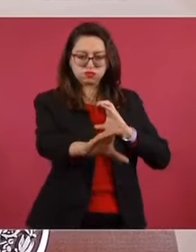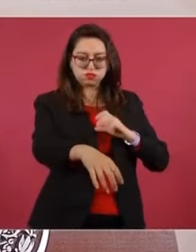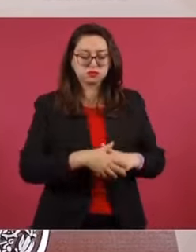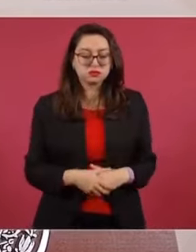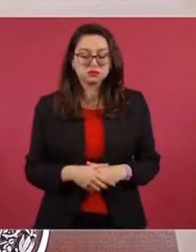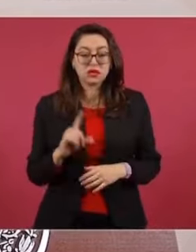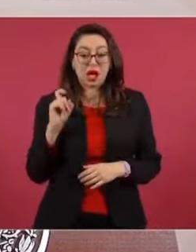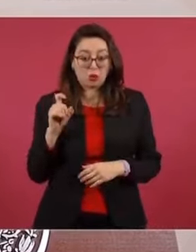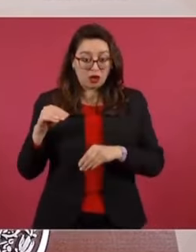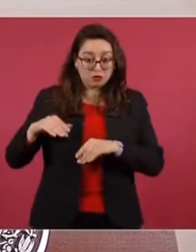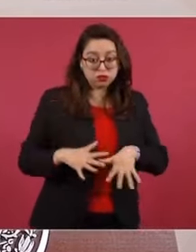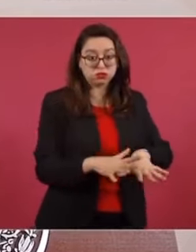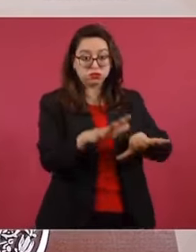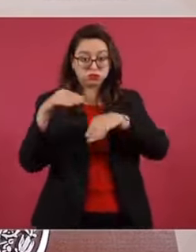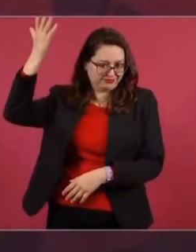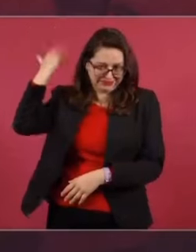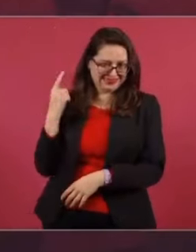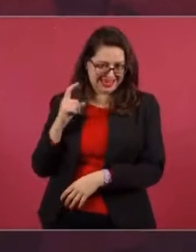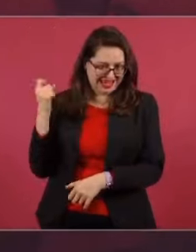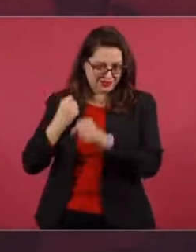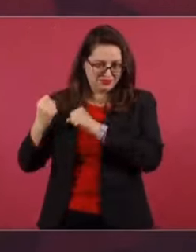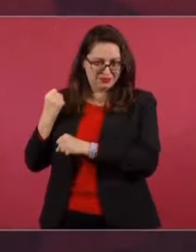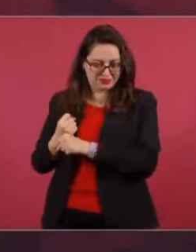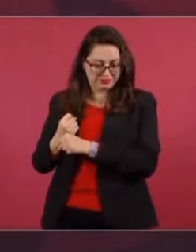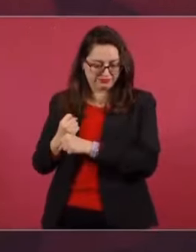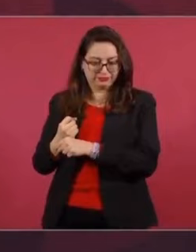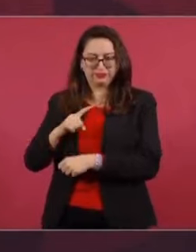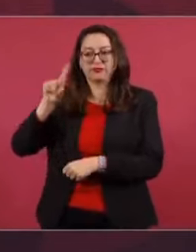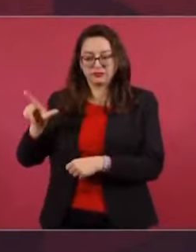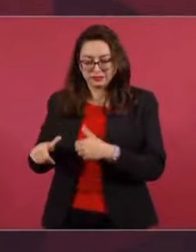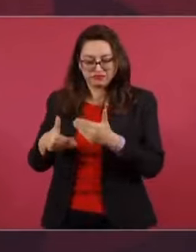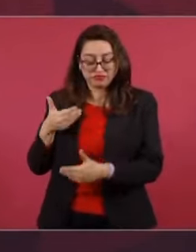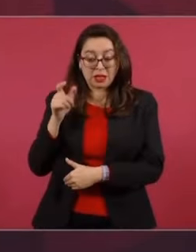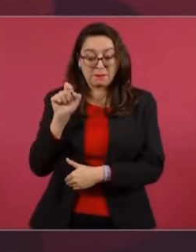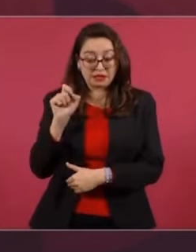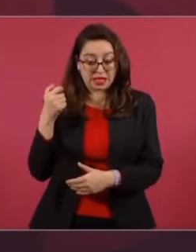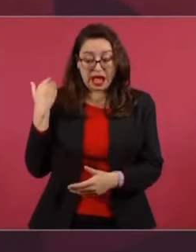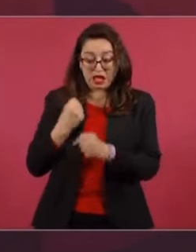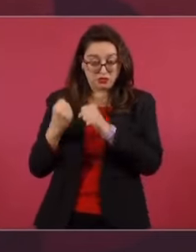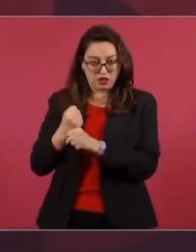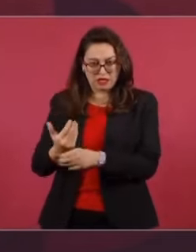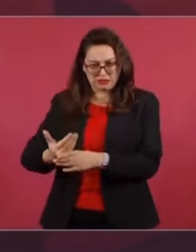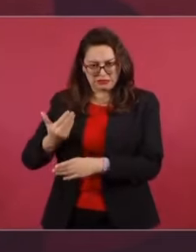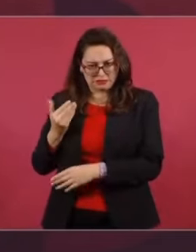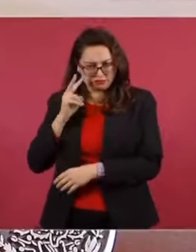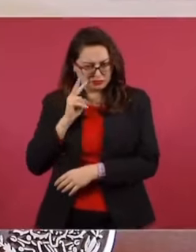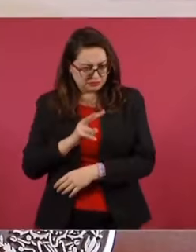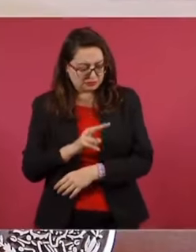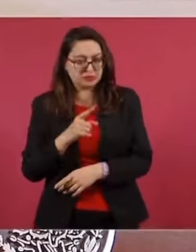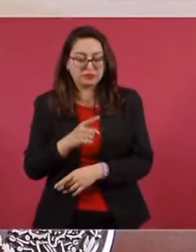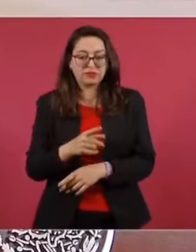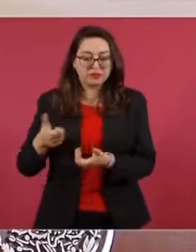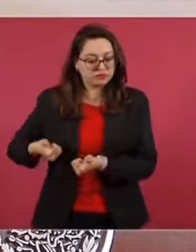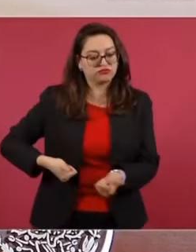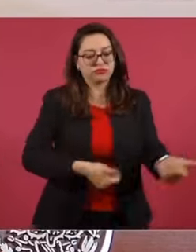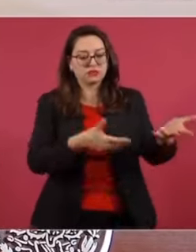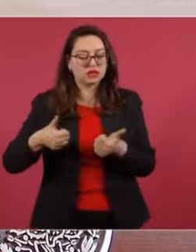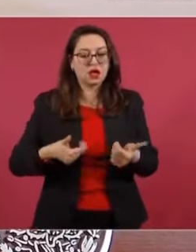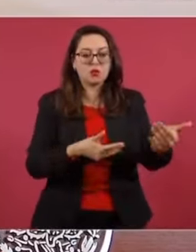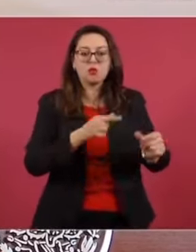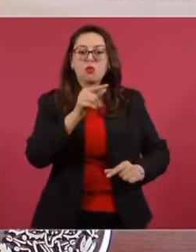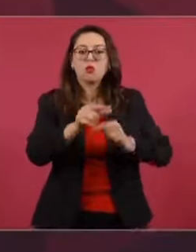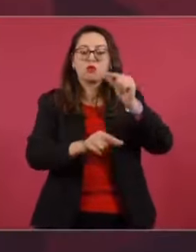se canalizaron hacia Hidalgo. Entonces, la naturaleza hizo su trabajo y se fue creando un acuífero en la zona del